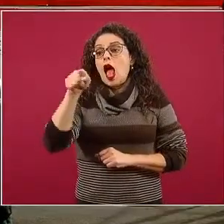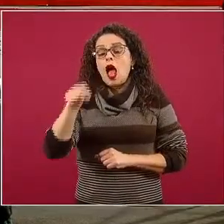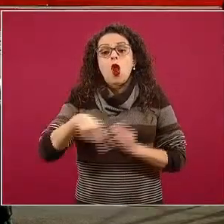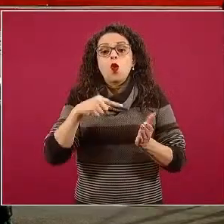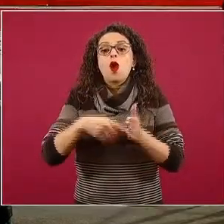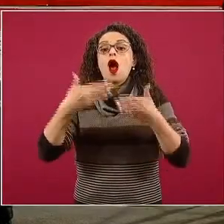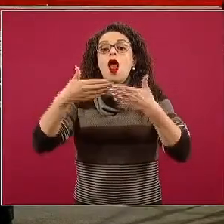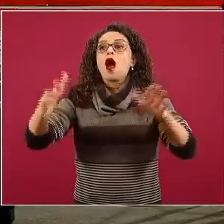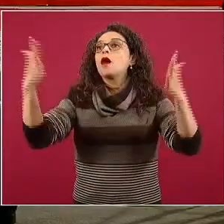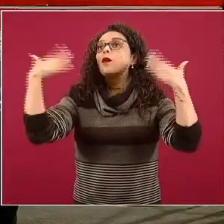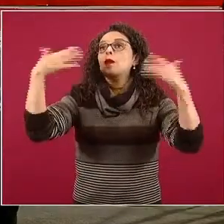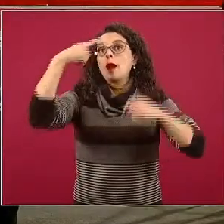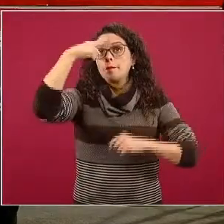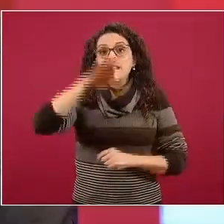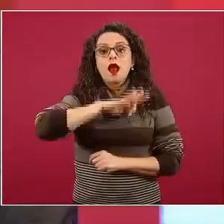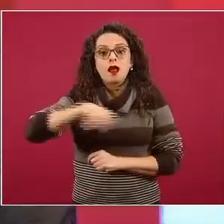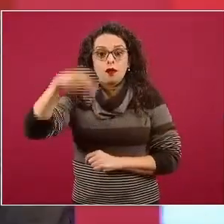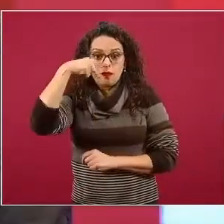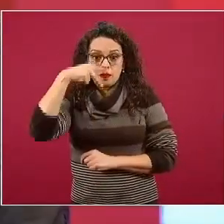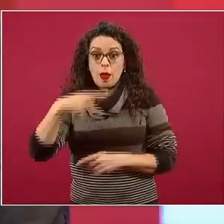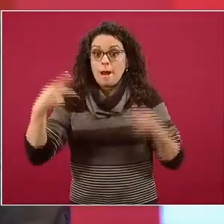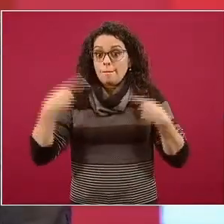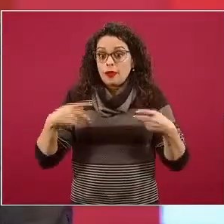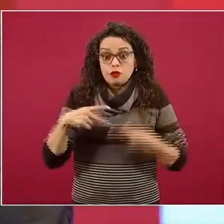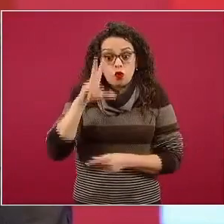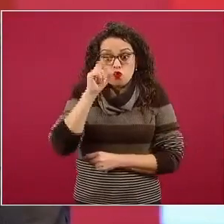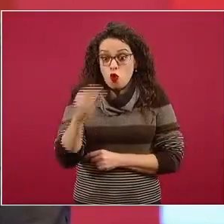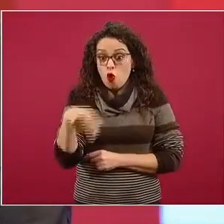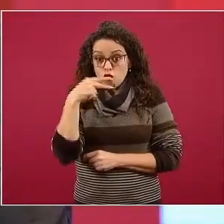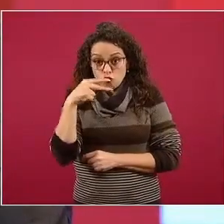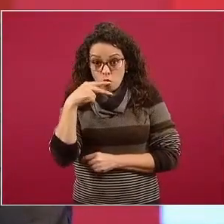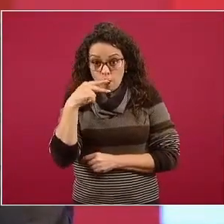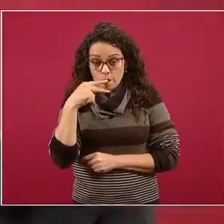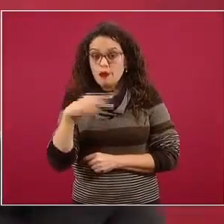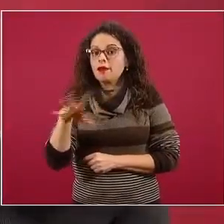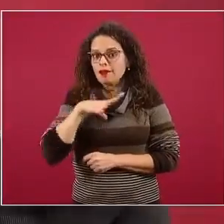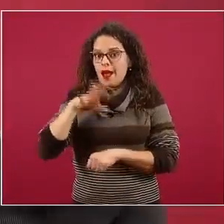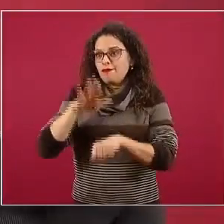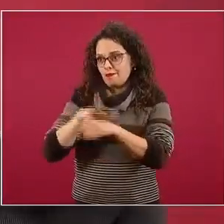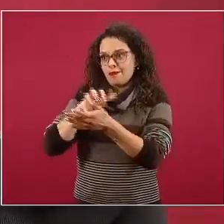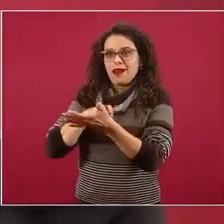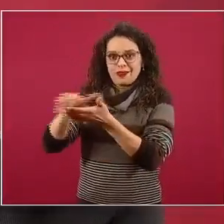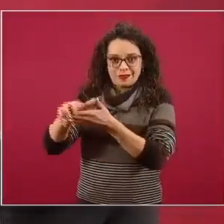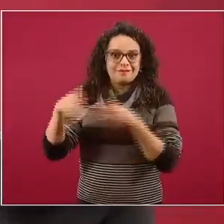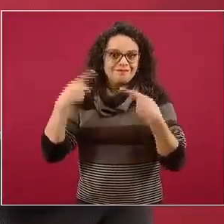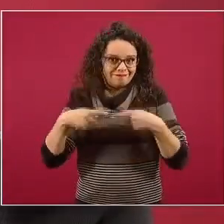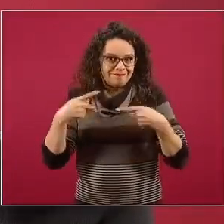abiertos. Entonces las personas no fumadoras, que afortunadamente son la mayoría de la población, están